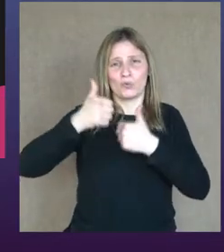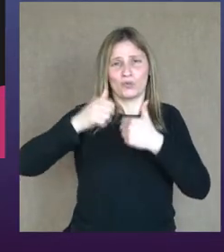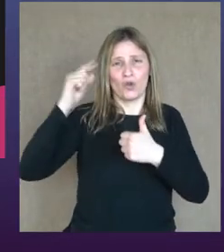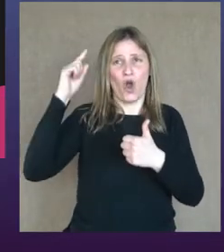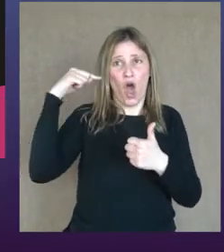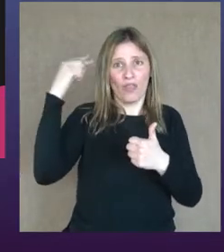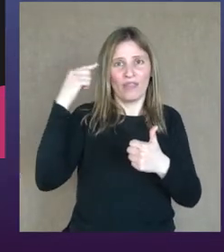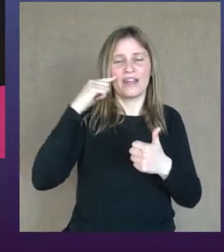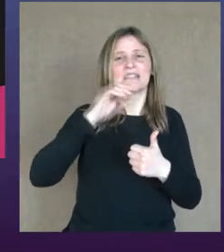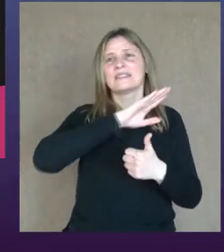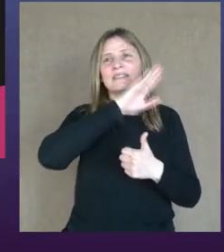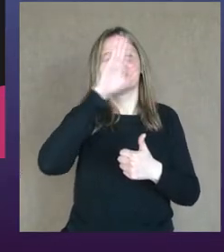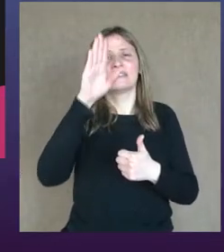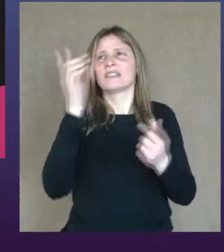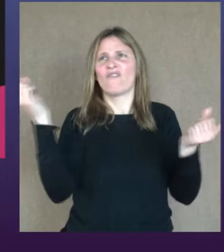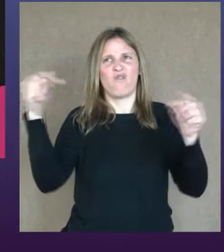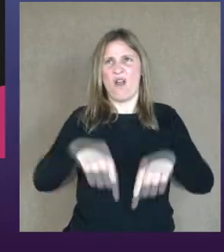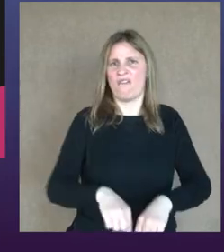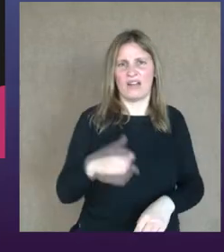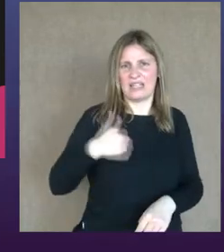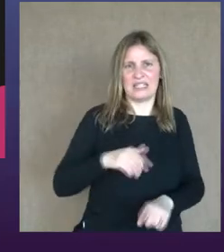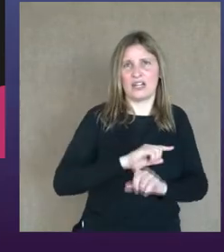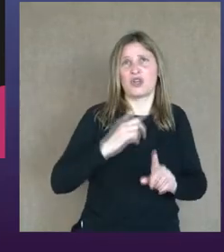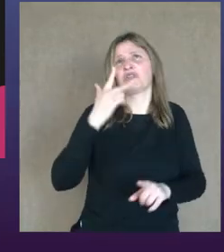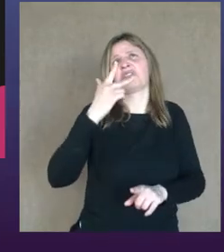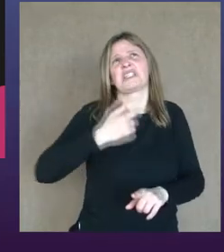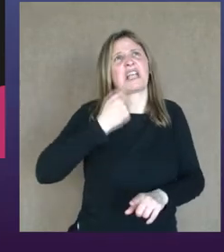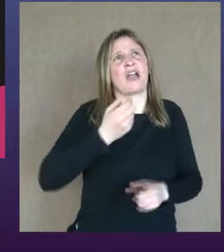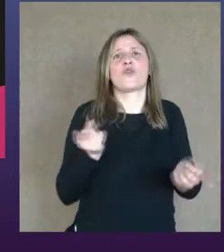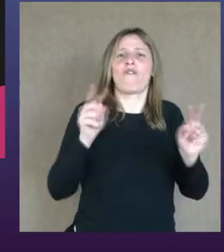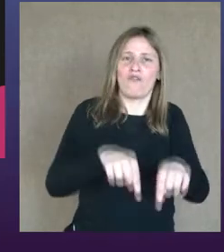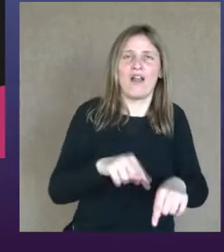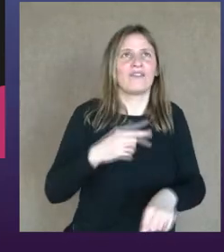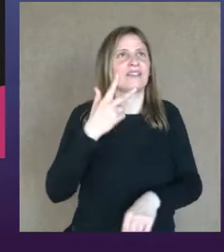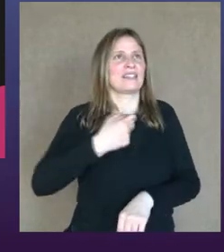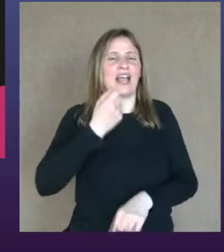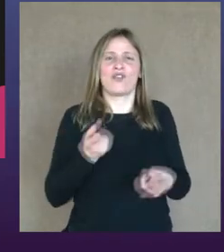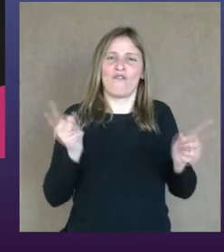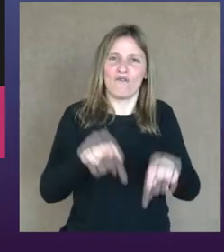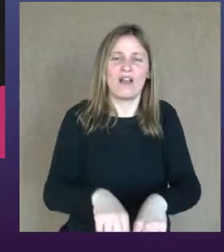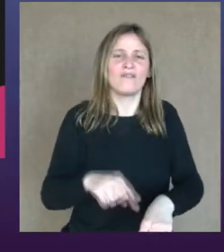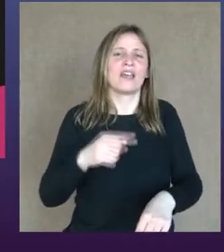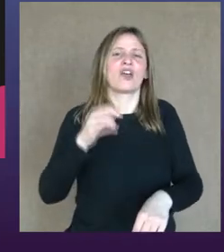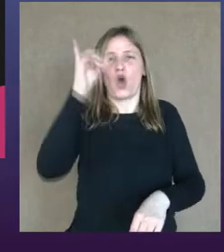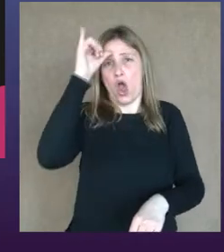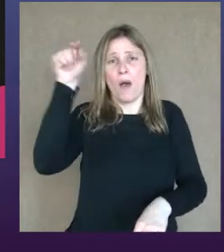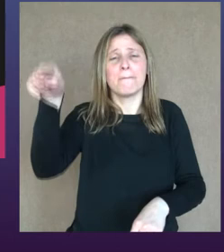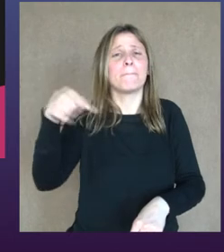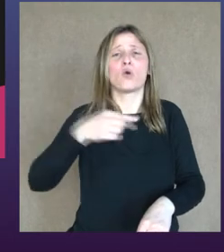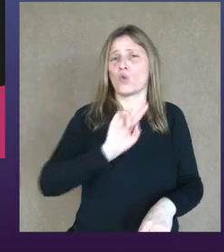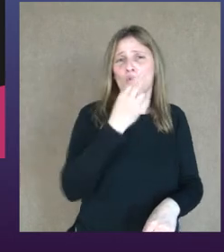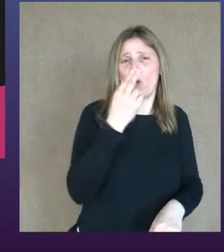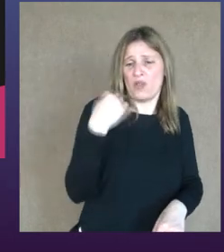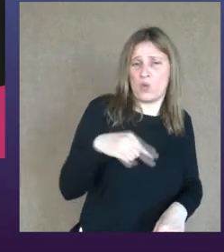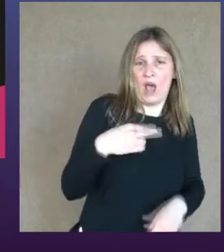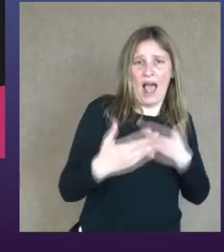nada más que al Colón a cantar una vez, cada 3 años, nunca canté en Uruguay, nunca canté en Latinoamérica, porque